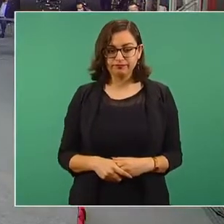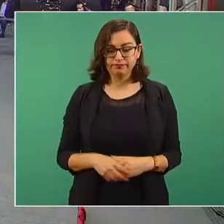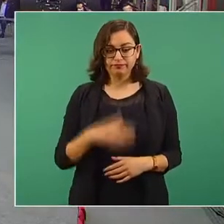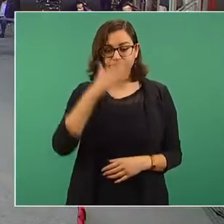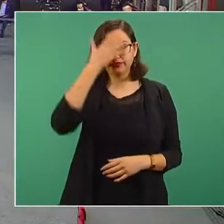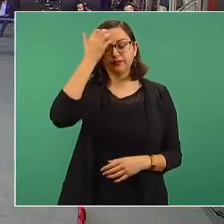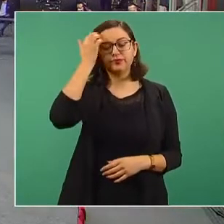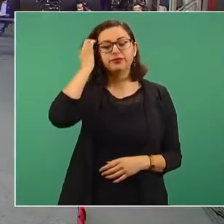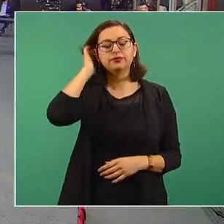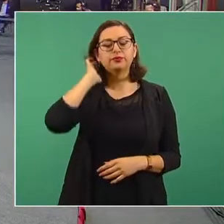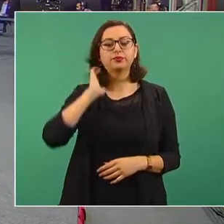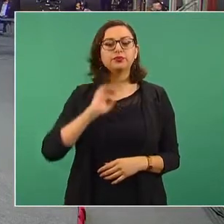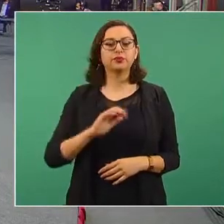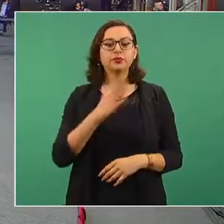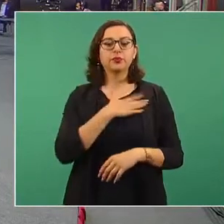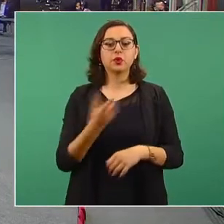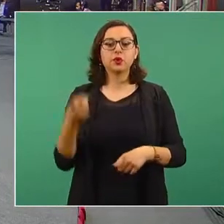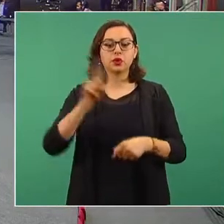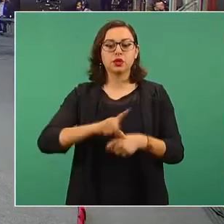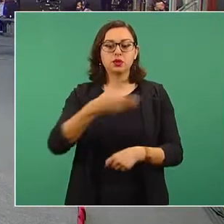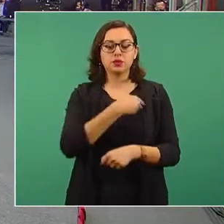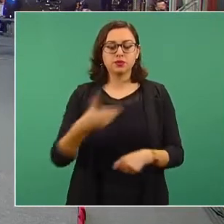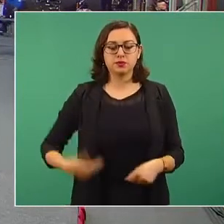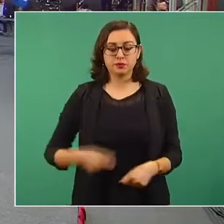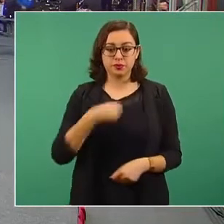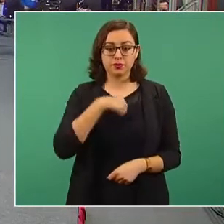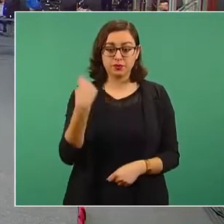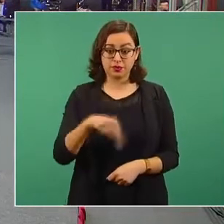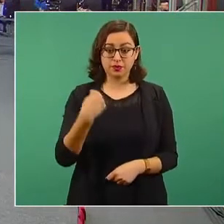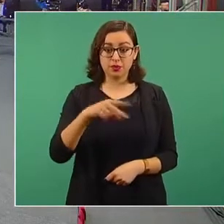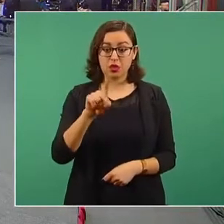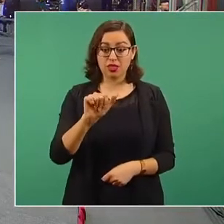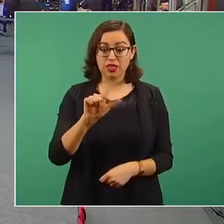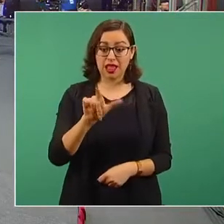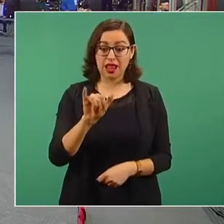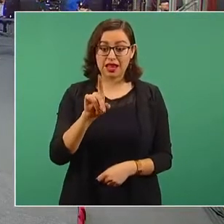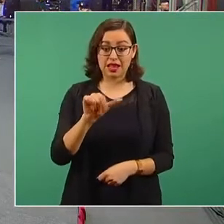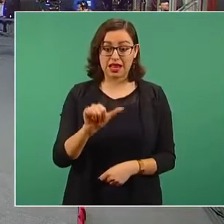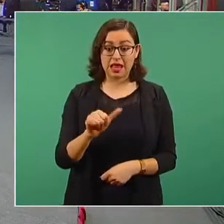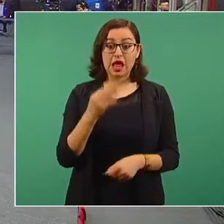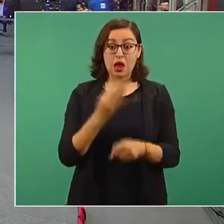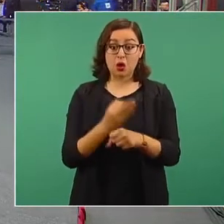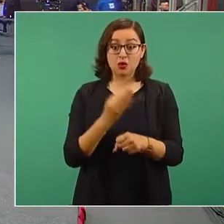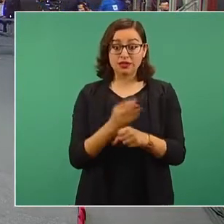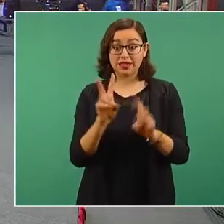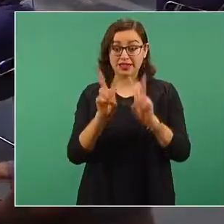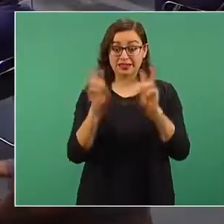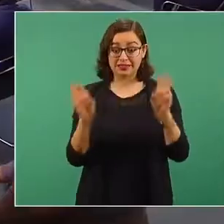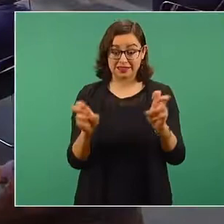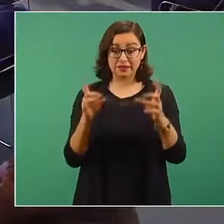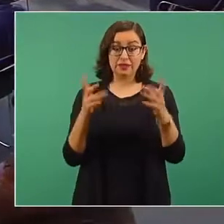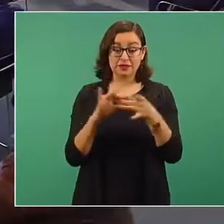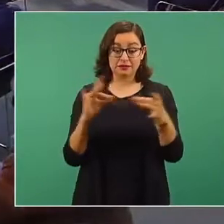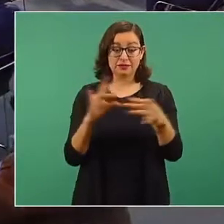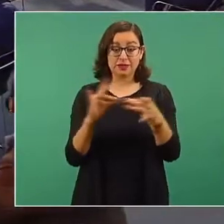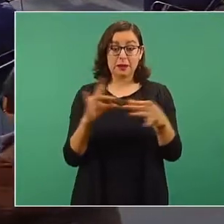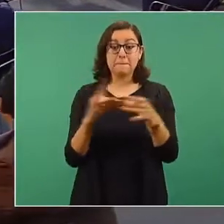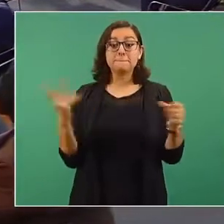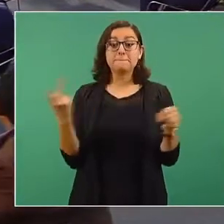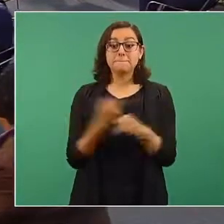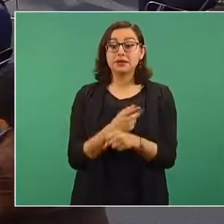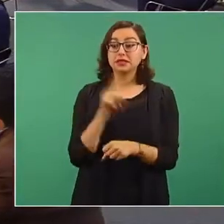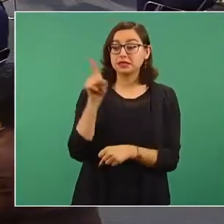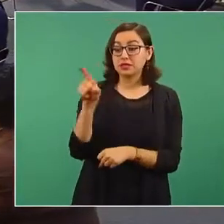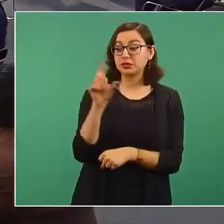Buenos días, presidente. Gracias, Dalila Escobar, de Tiempo.tv. Primero, bueno, ahora que aborda este tema, justamente el fin de semana el presidente de la Suprema